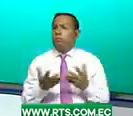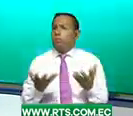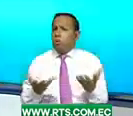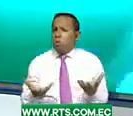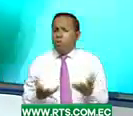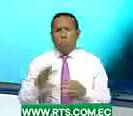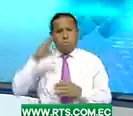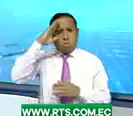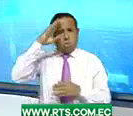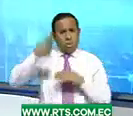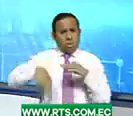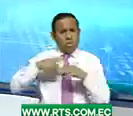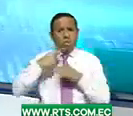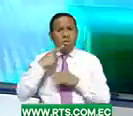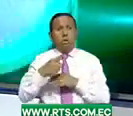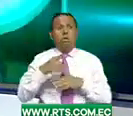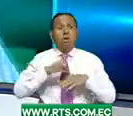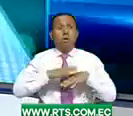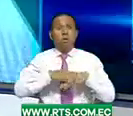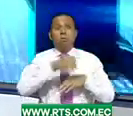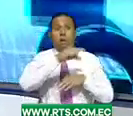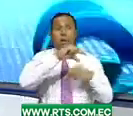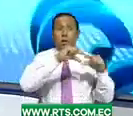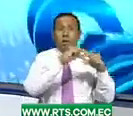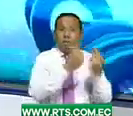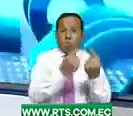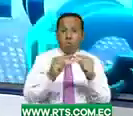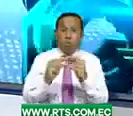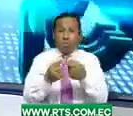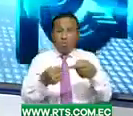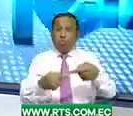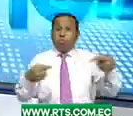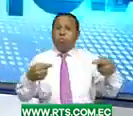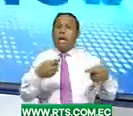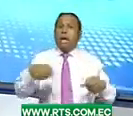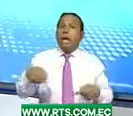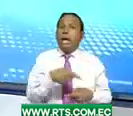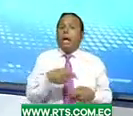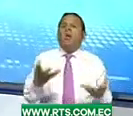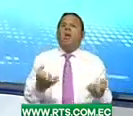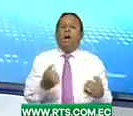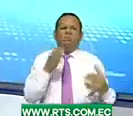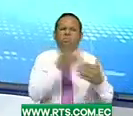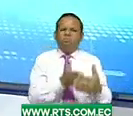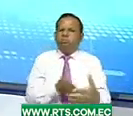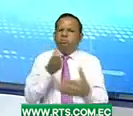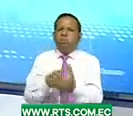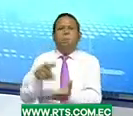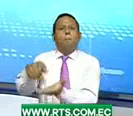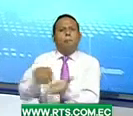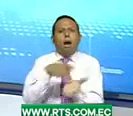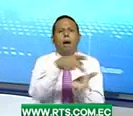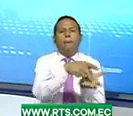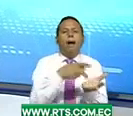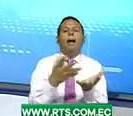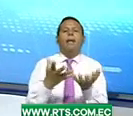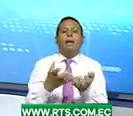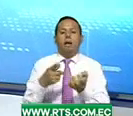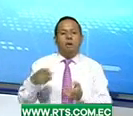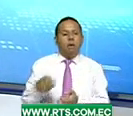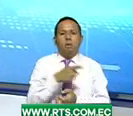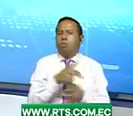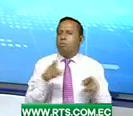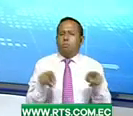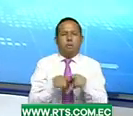fue producto de una lucha por territorio para cometer extorsiones, pues ambas víctimas se dedicaban a este